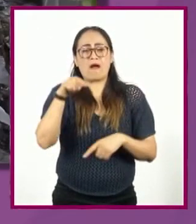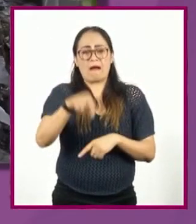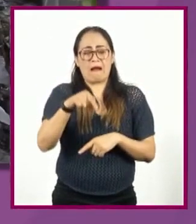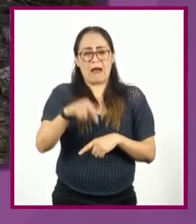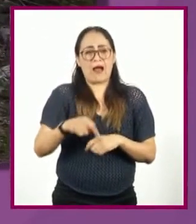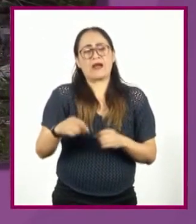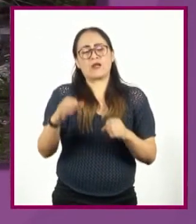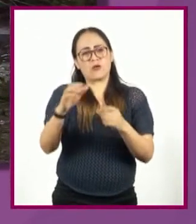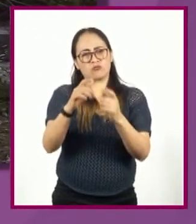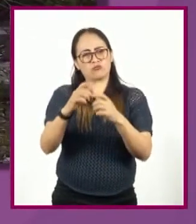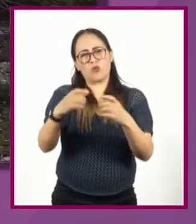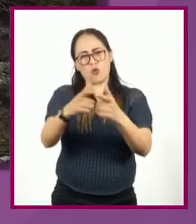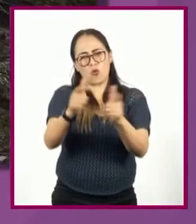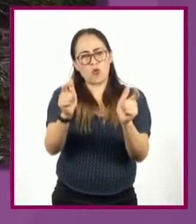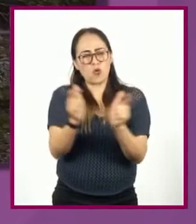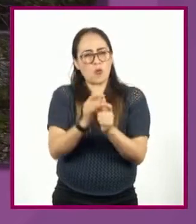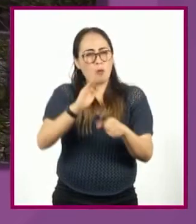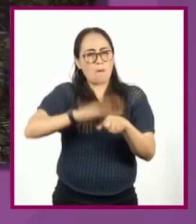del mundo.